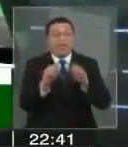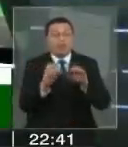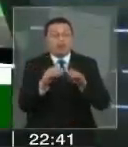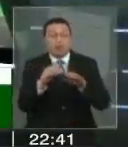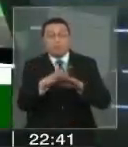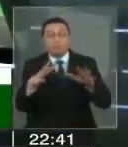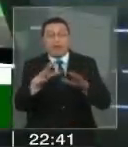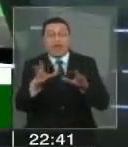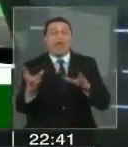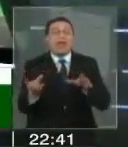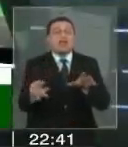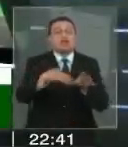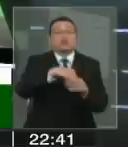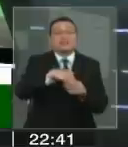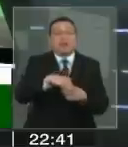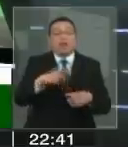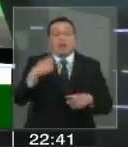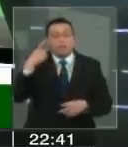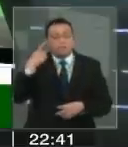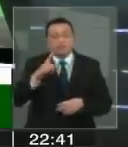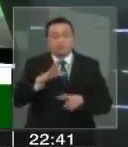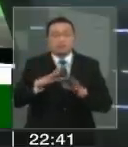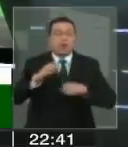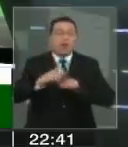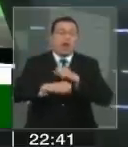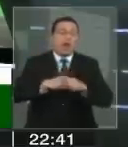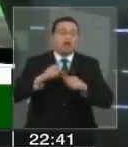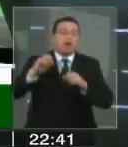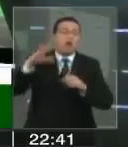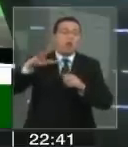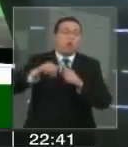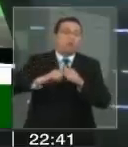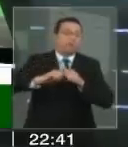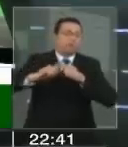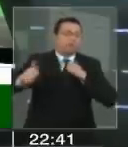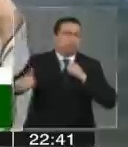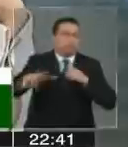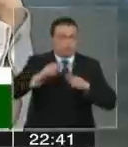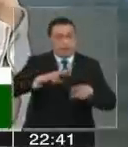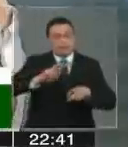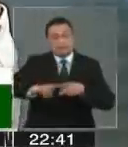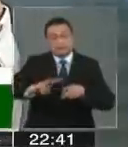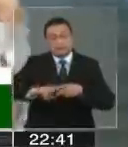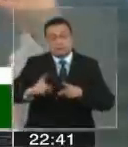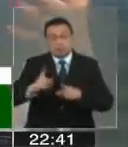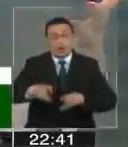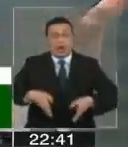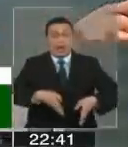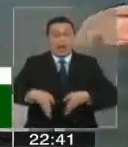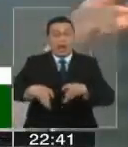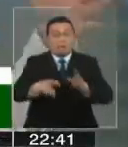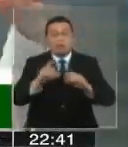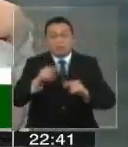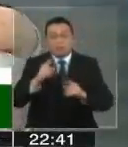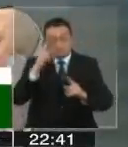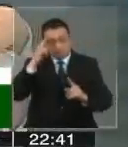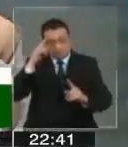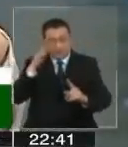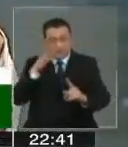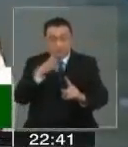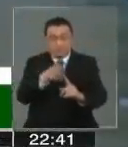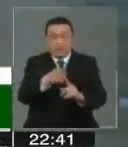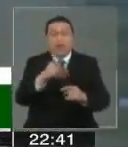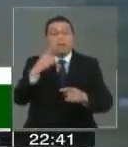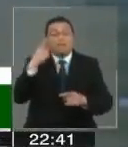inclusiva, pero todavía estamos... años luz, estamos construyendo un camino que tiende a ir hacia allá, pero en este